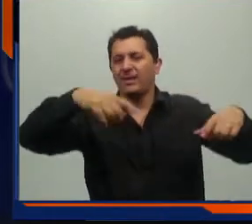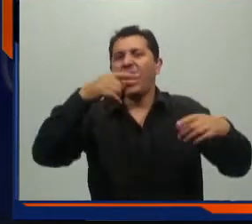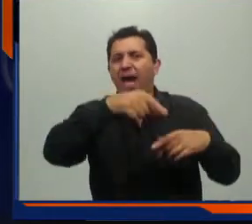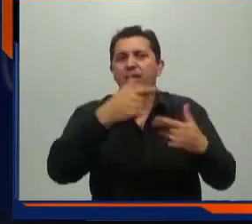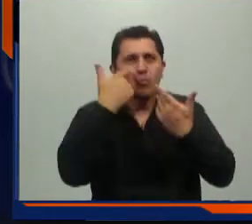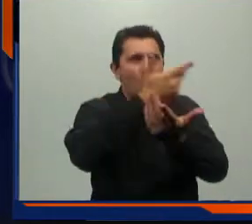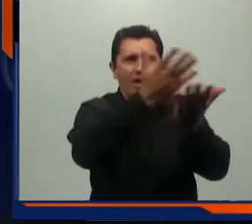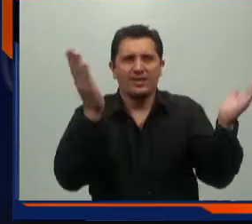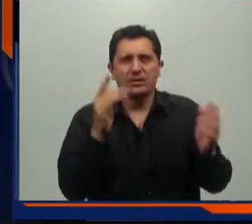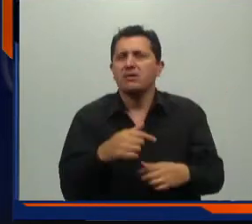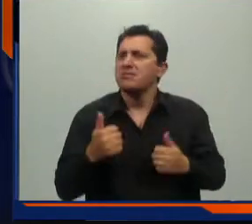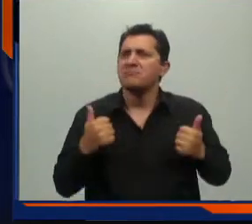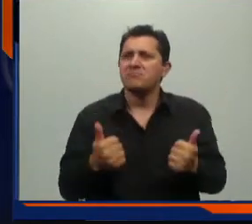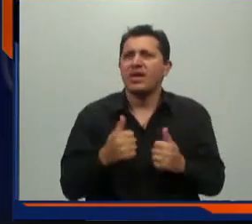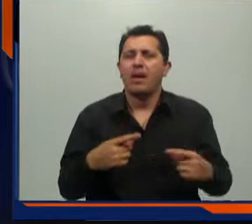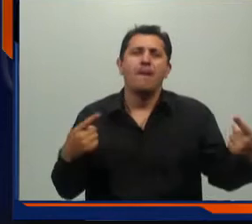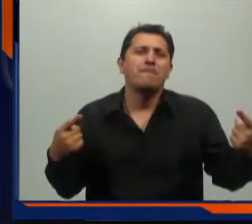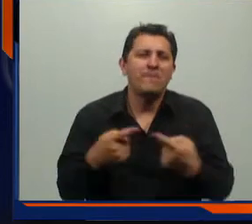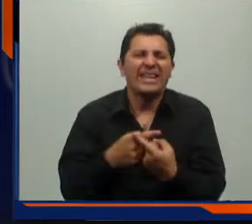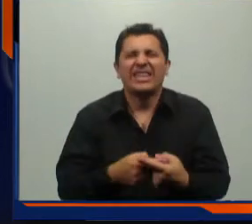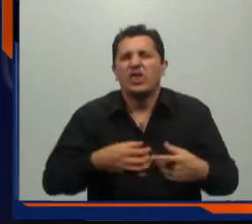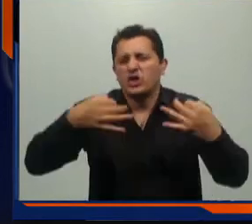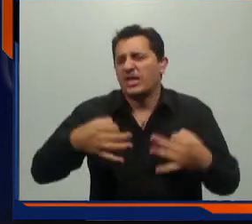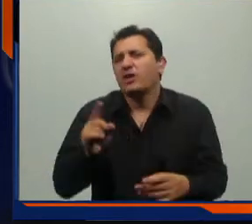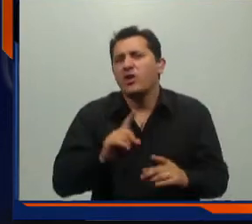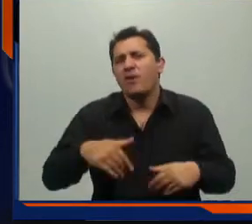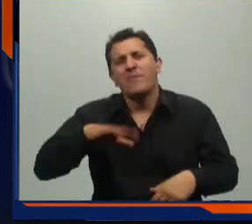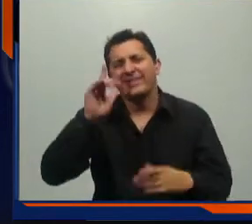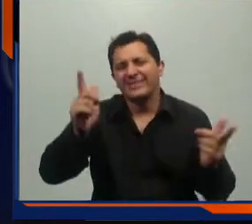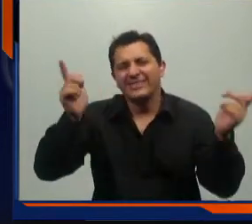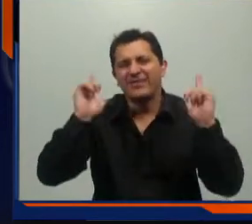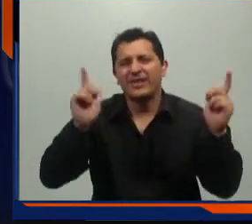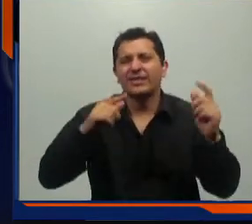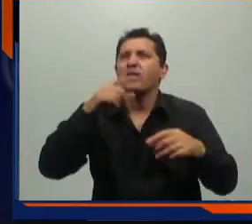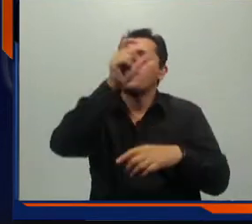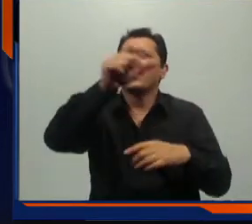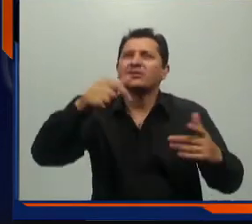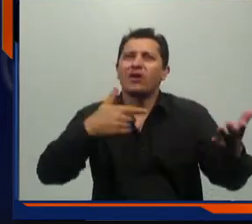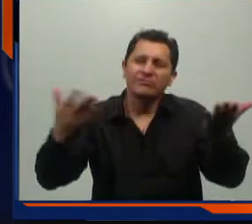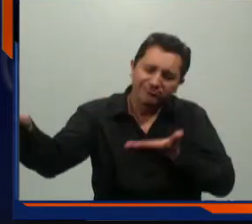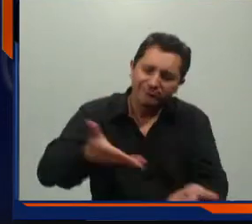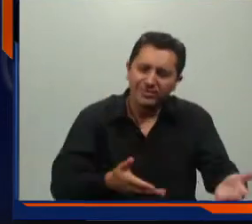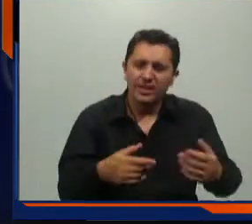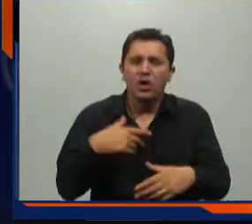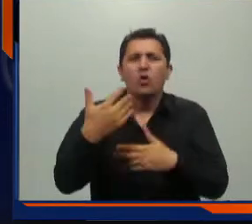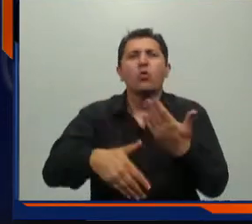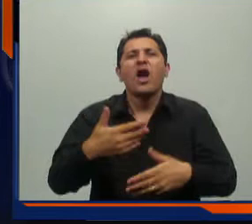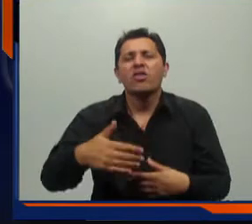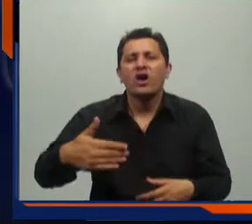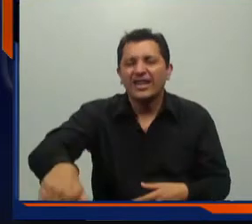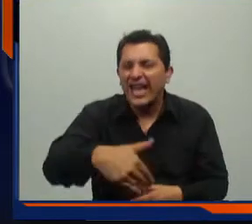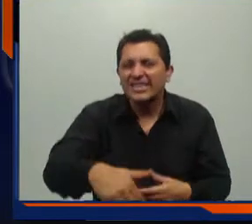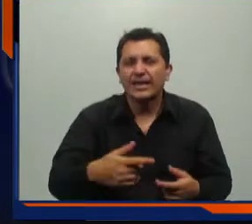estuvo, la pasaron bien. Más que hacer un partido en serio, se divirtieron con la gente, hicieron participar, trajeron varios jugadores callejeros que dieron también un show